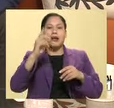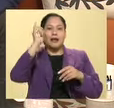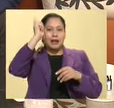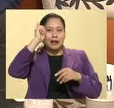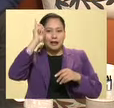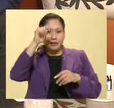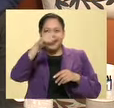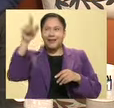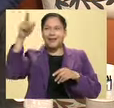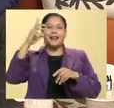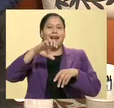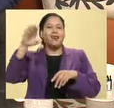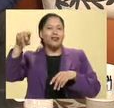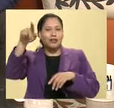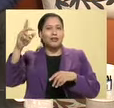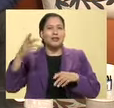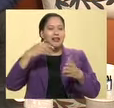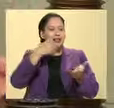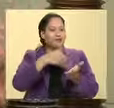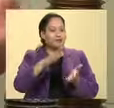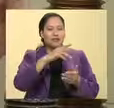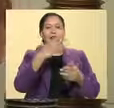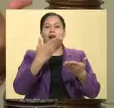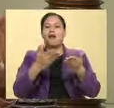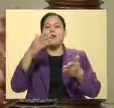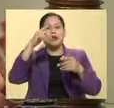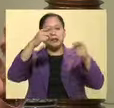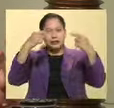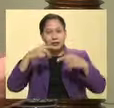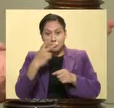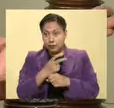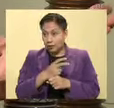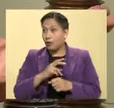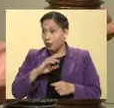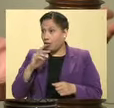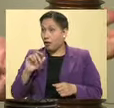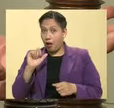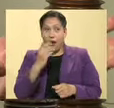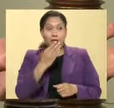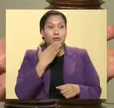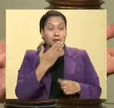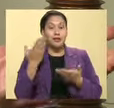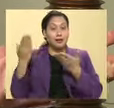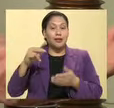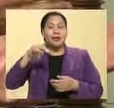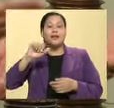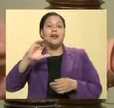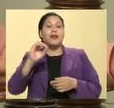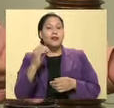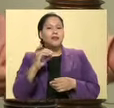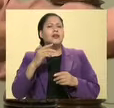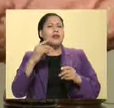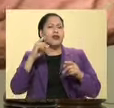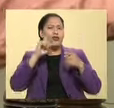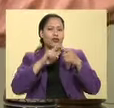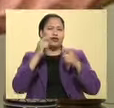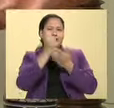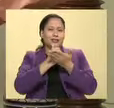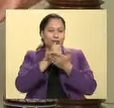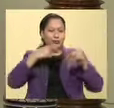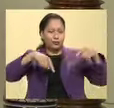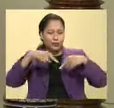está pasando? Y gana el Cruz Azul. Pero algo está bien. Algo está bien. Nacho Lozano dice, gana el Cruz Azul, se dan